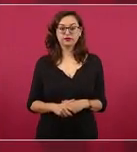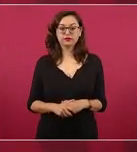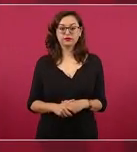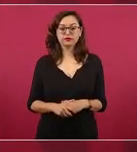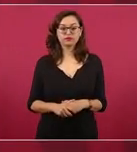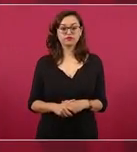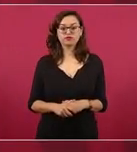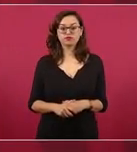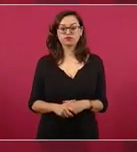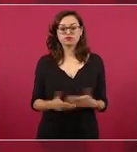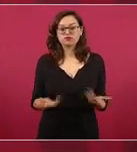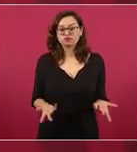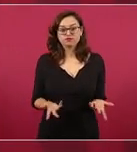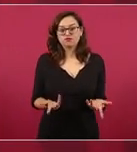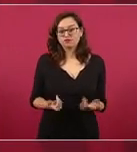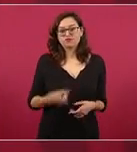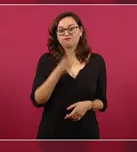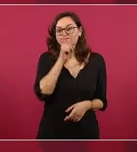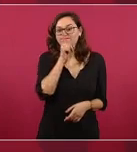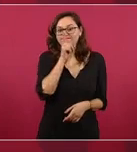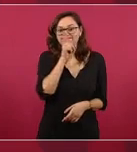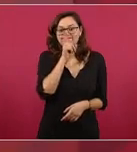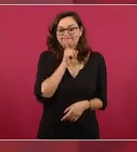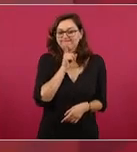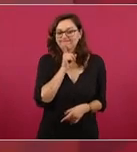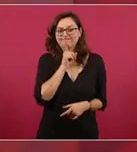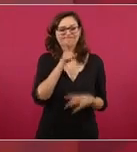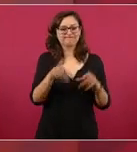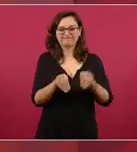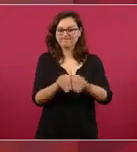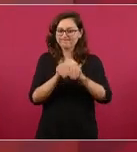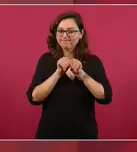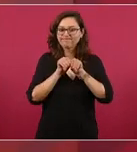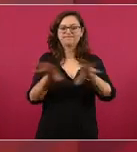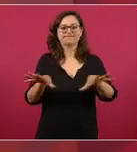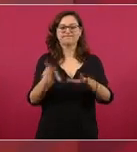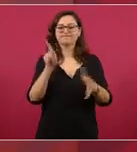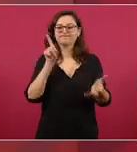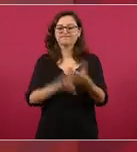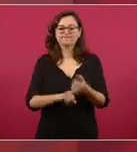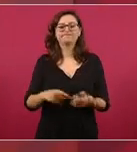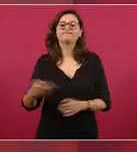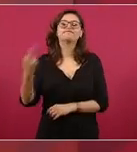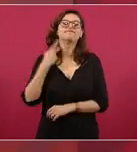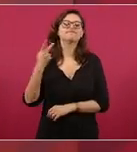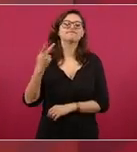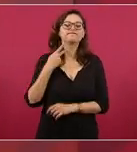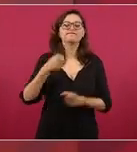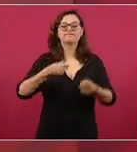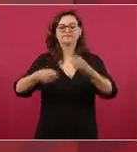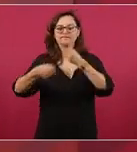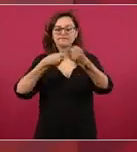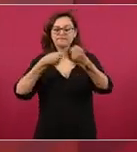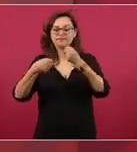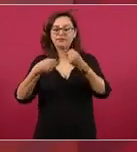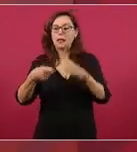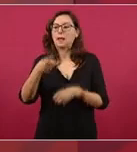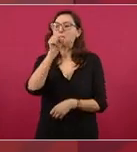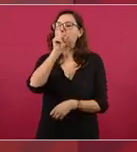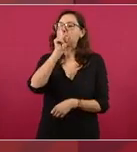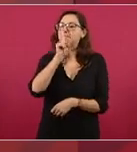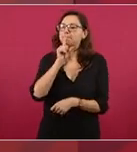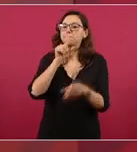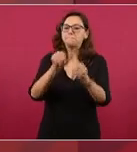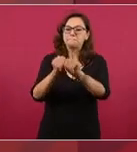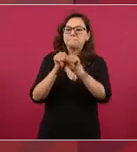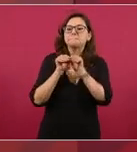la máxima del AMPA, ¿no? de la política y del periodismo. La calumnia cuando no mancha,